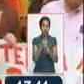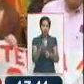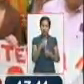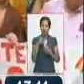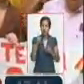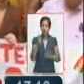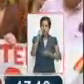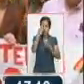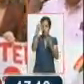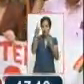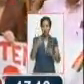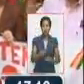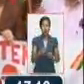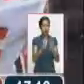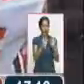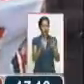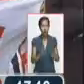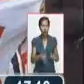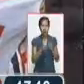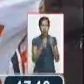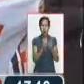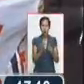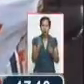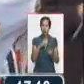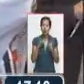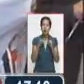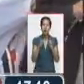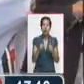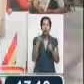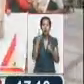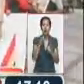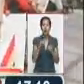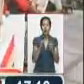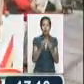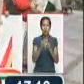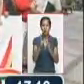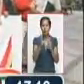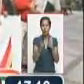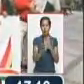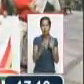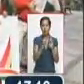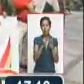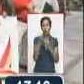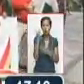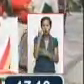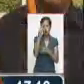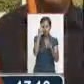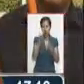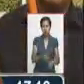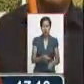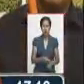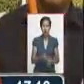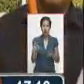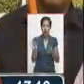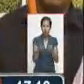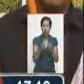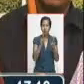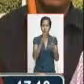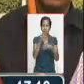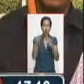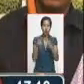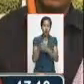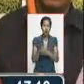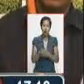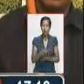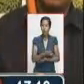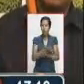ciudadanos, tenemos que conformar y seguimos conformando el bloque constitucional boliviano. ¿Para qué? Para aglutinar a toda la población